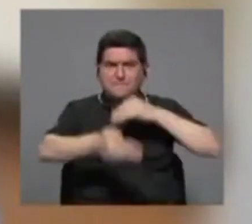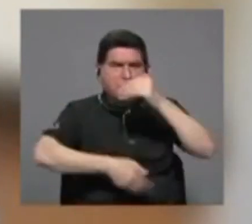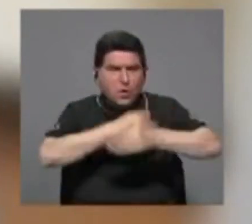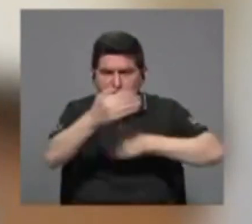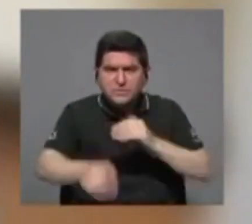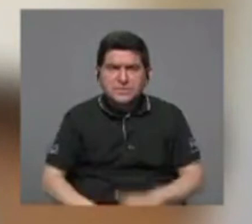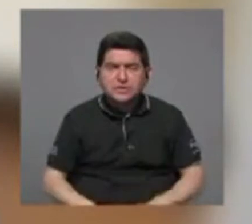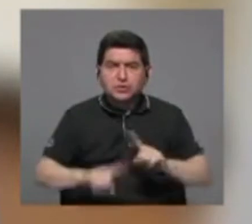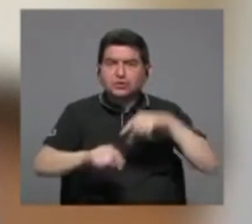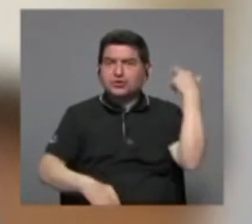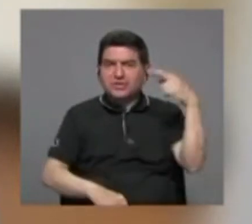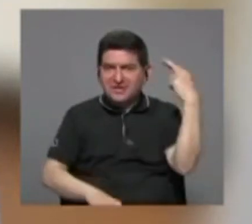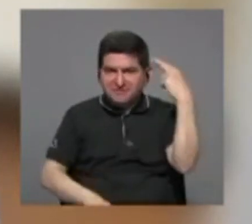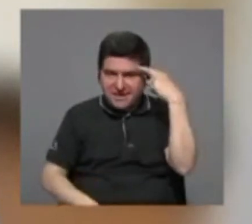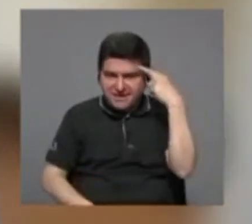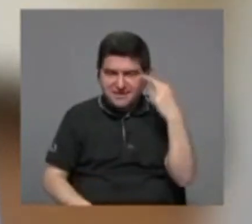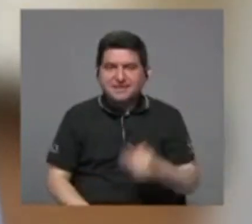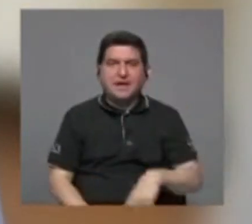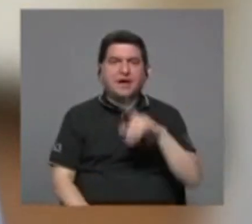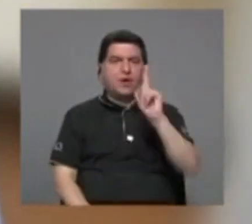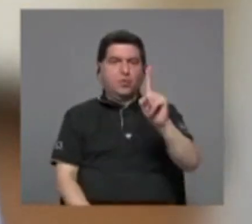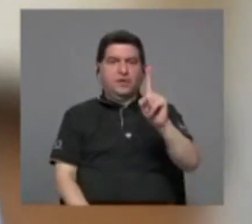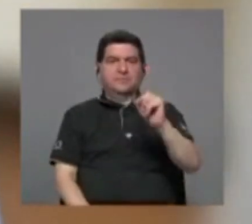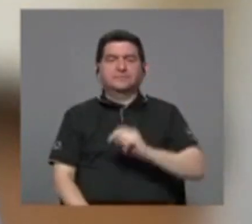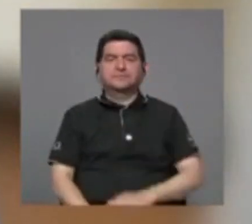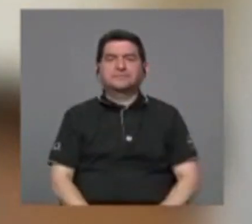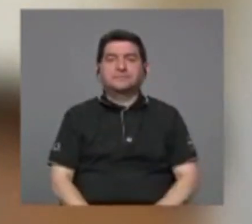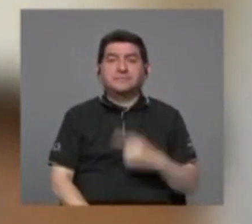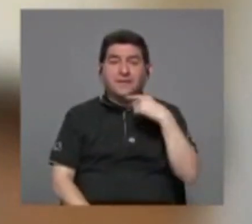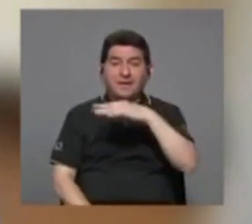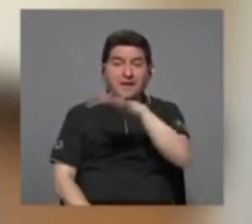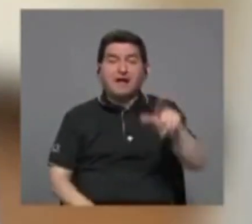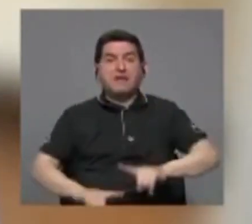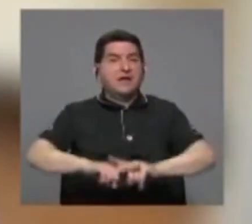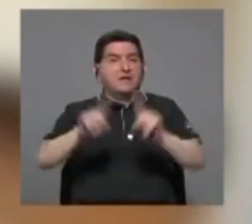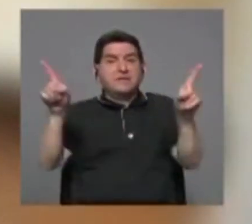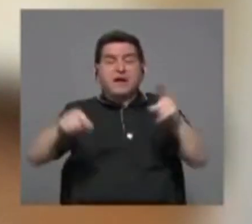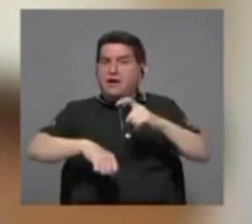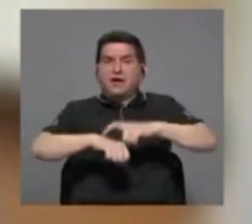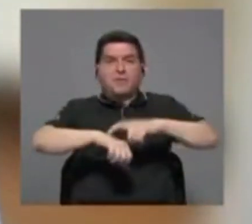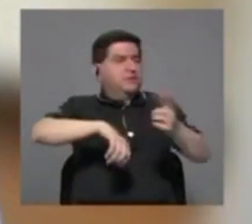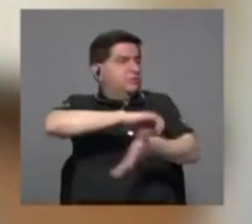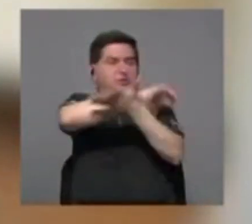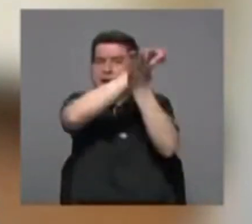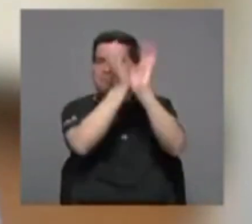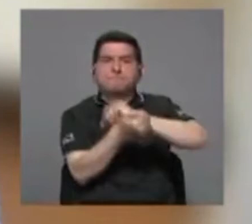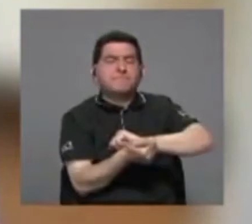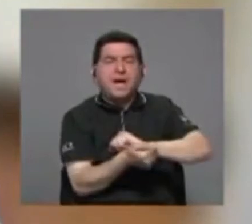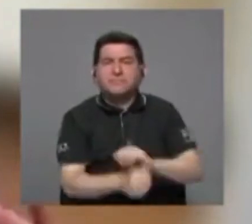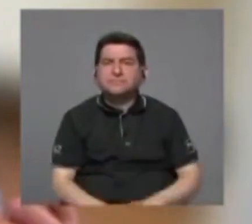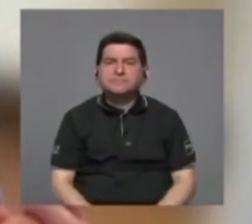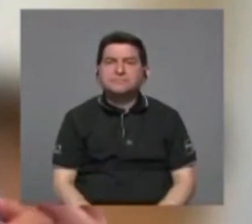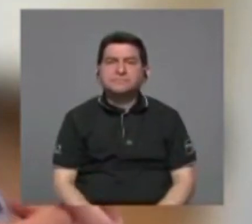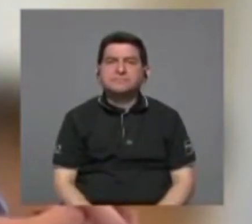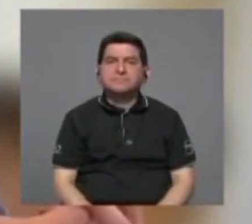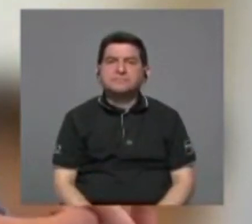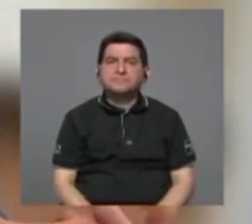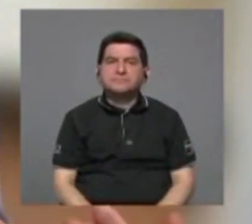por varias razones. En primer lugar, porque la realidad es distinta, el momento cambia. Hay cosas